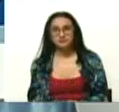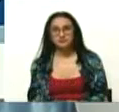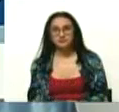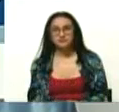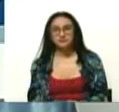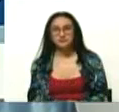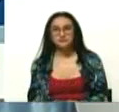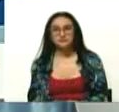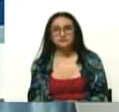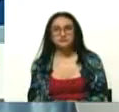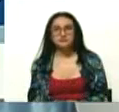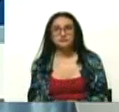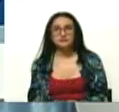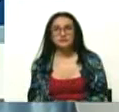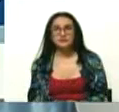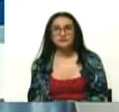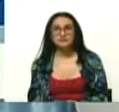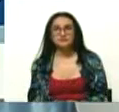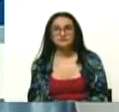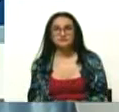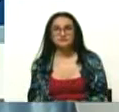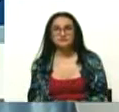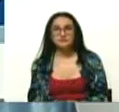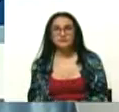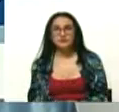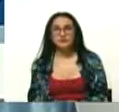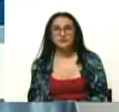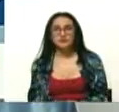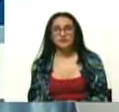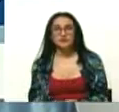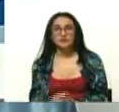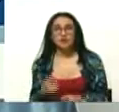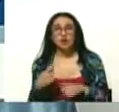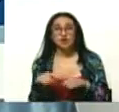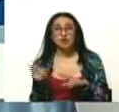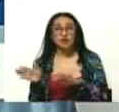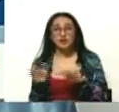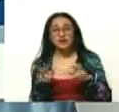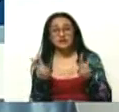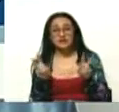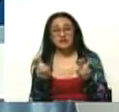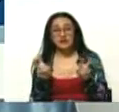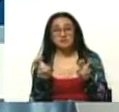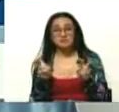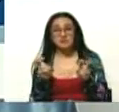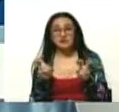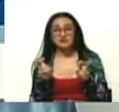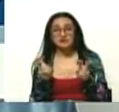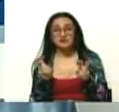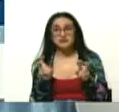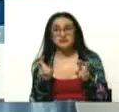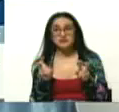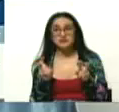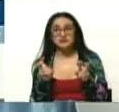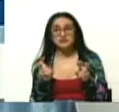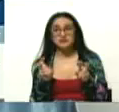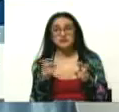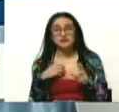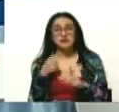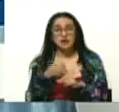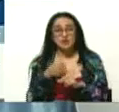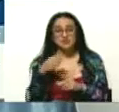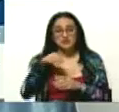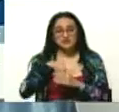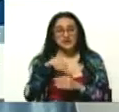En otra orden, en un tema para mí trascendental, porque es vital en función de lo que ha sido mi lucha